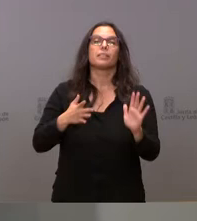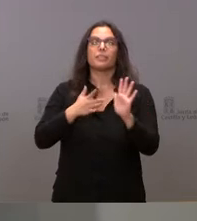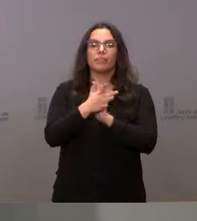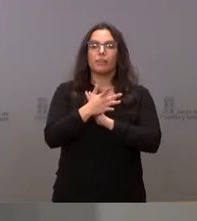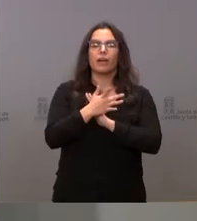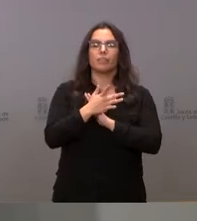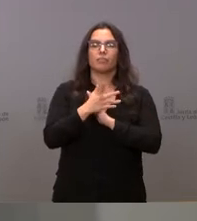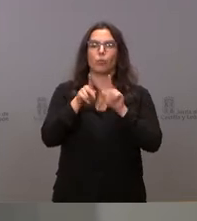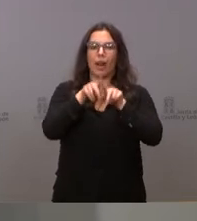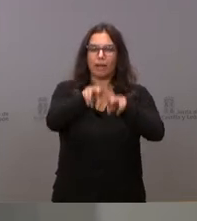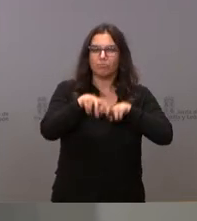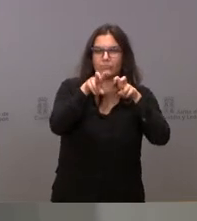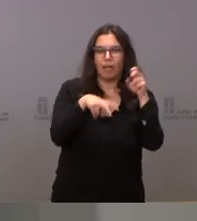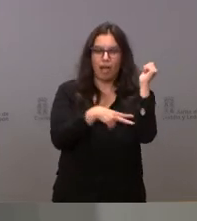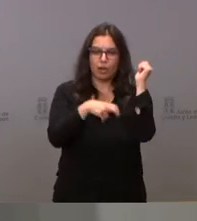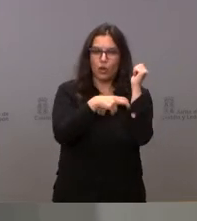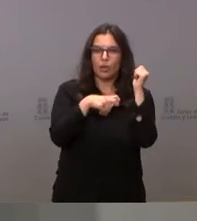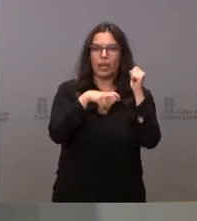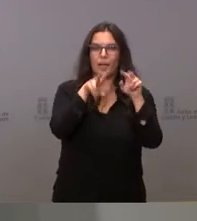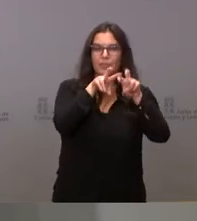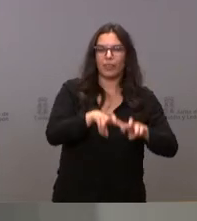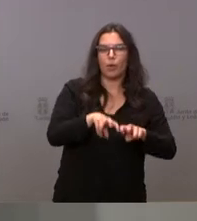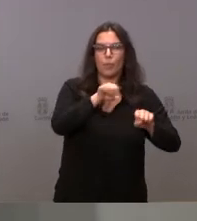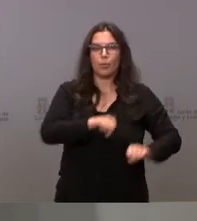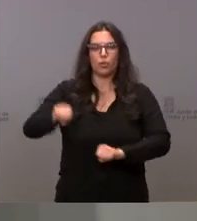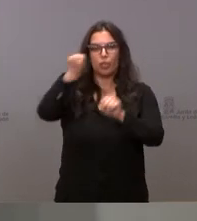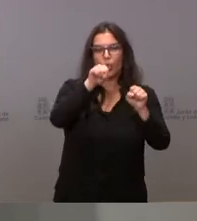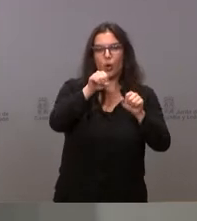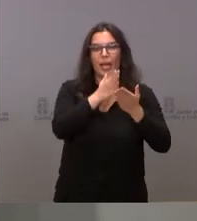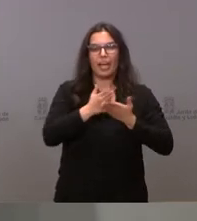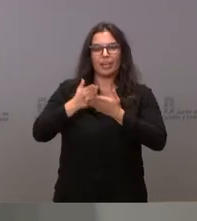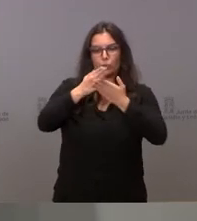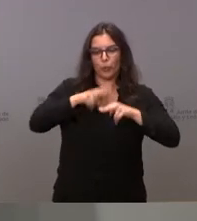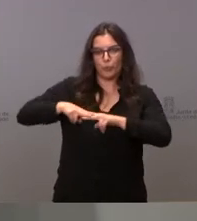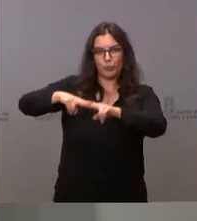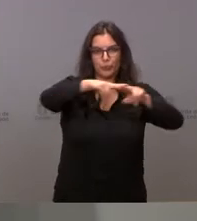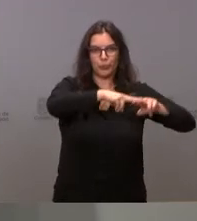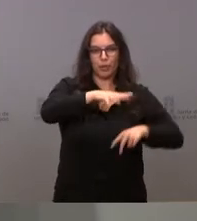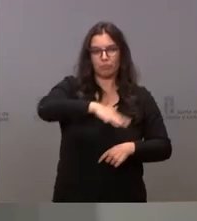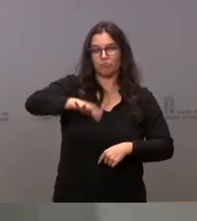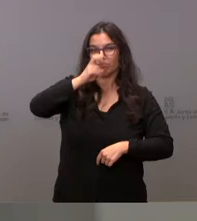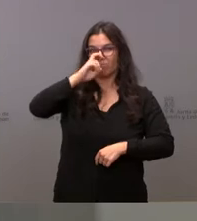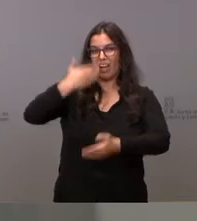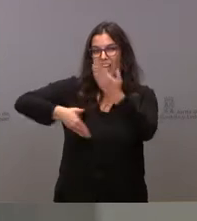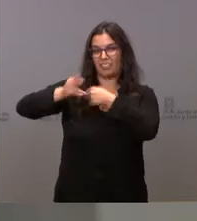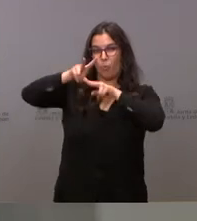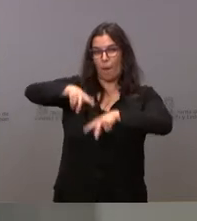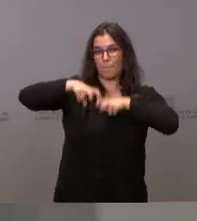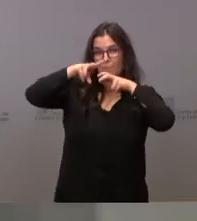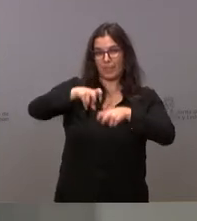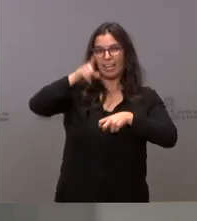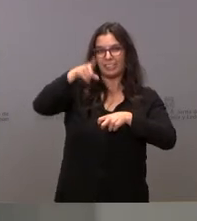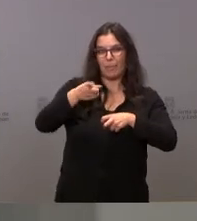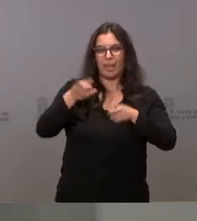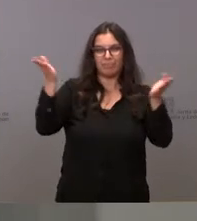actuaciones arqueológicas, de investigación, protección y estudio de los frentes de explotación de la antigua mina y de yacimientos arqueológicos